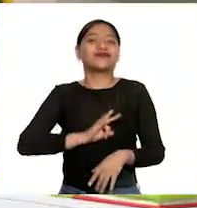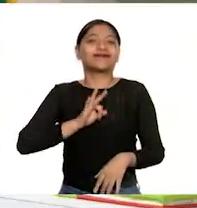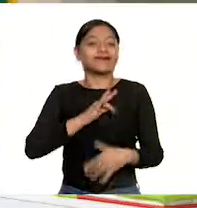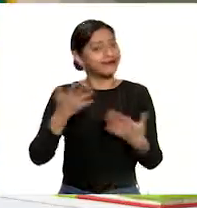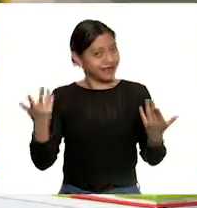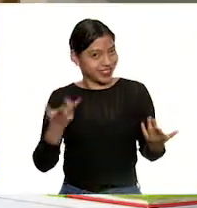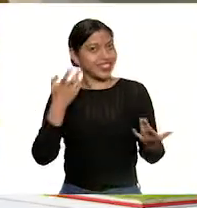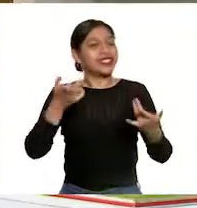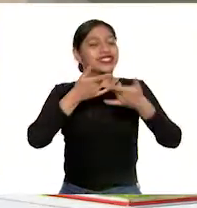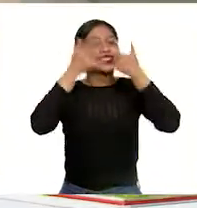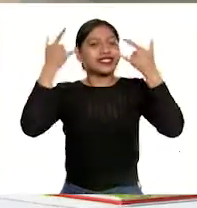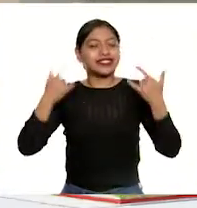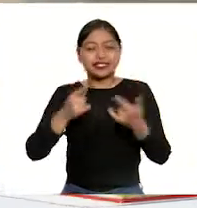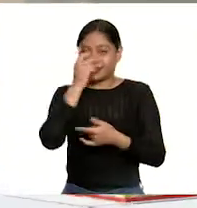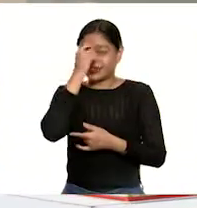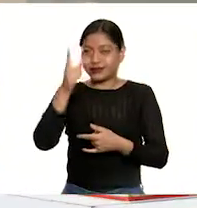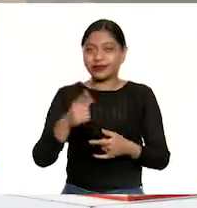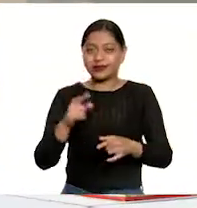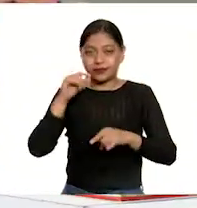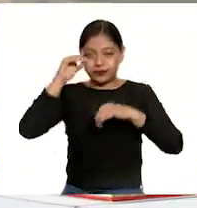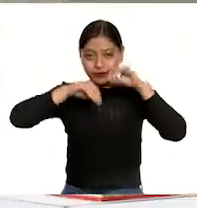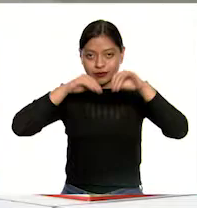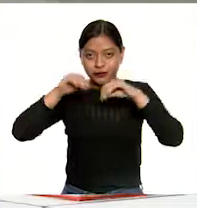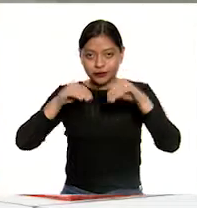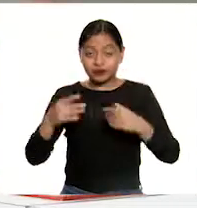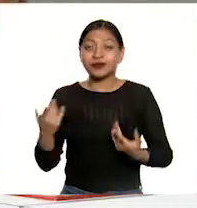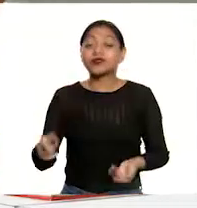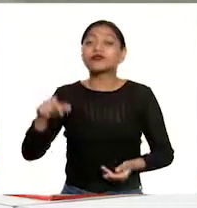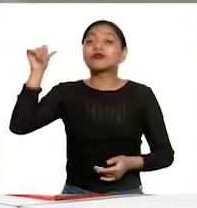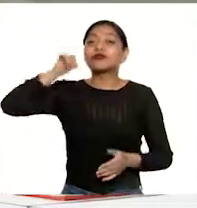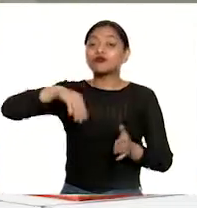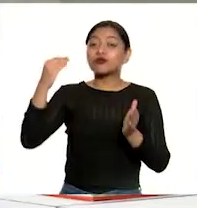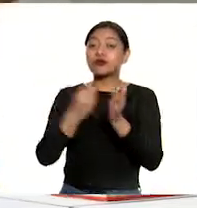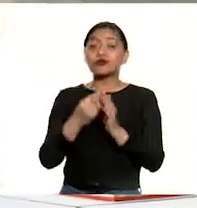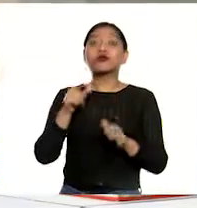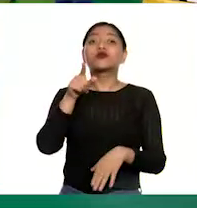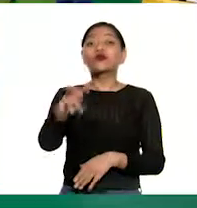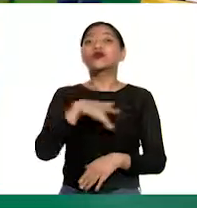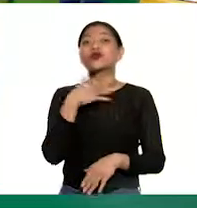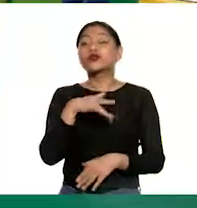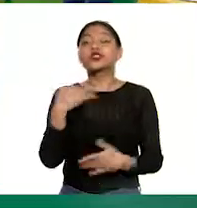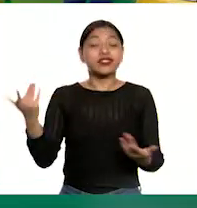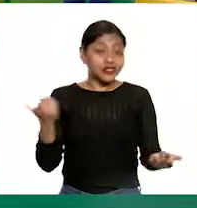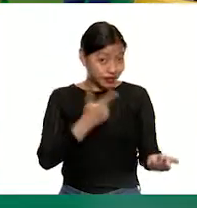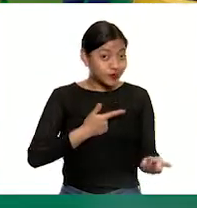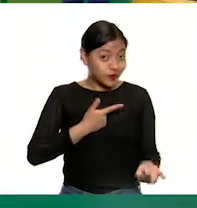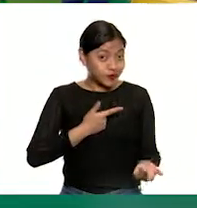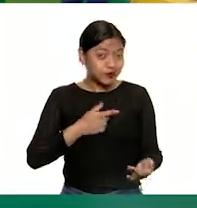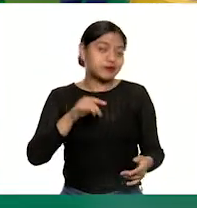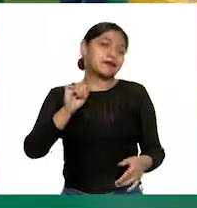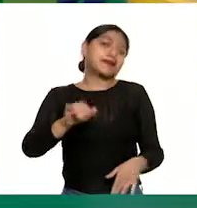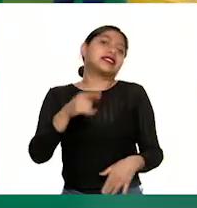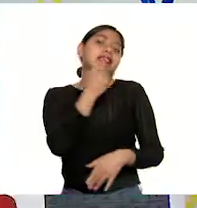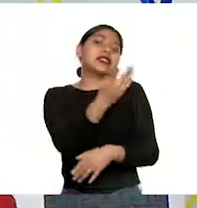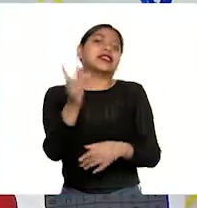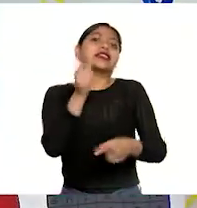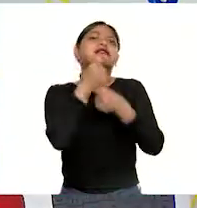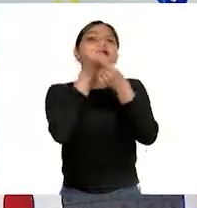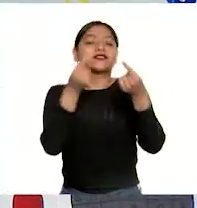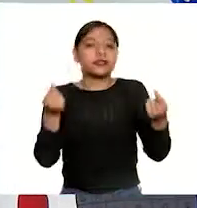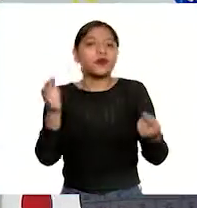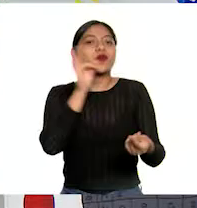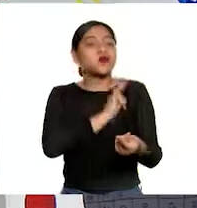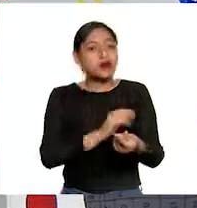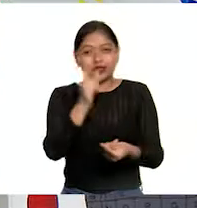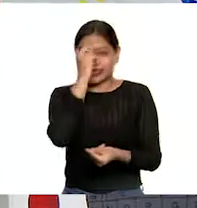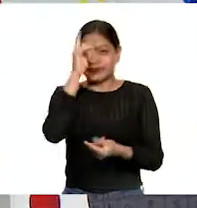de imaginación, ¿verdad? Una historia loca. ¿Qué Así te pareció es. la clase? Ya la estamos terminando. Me pareció muy bien y así las niñas y los niños pueden